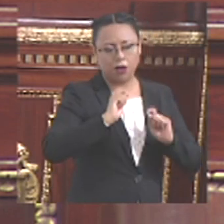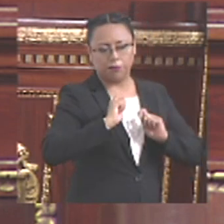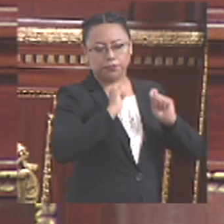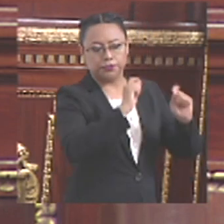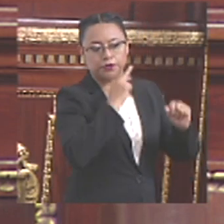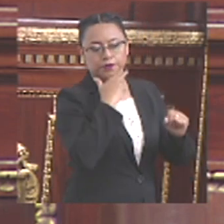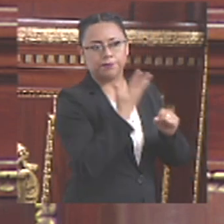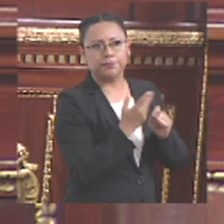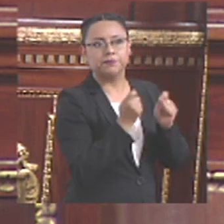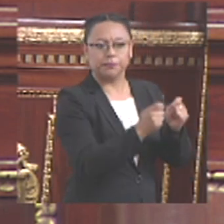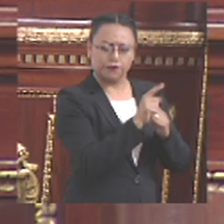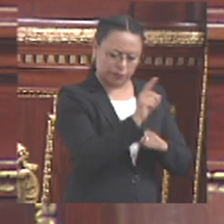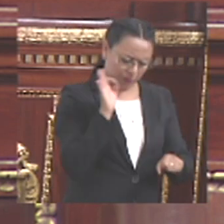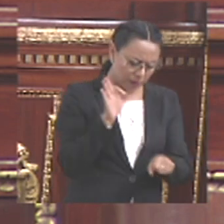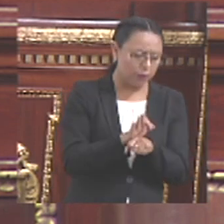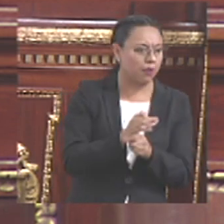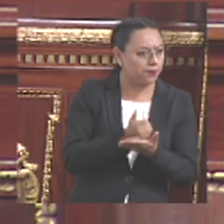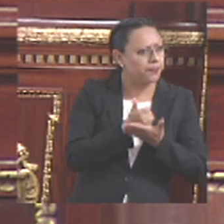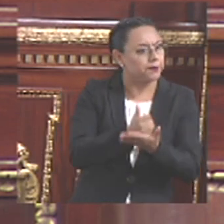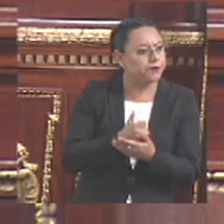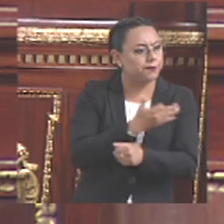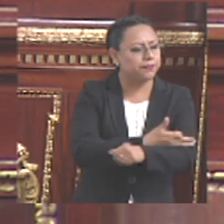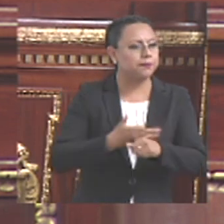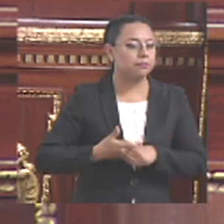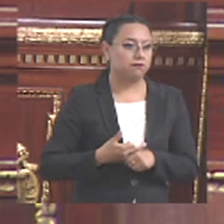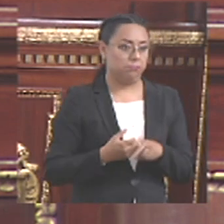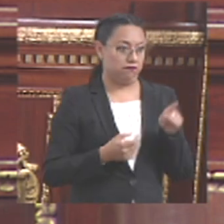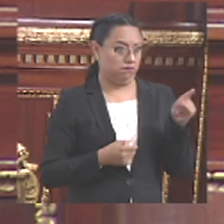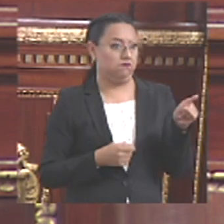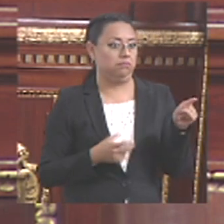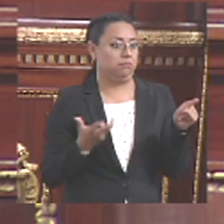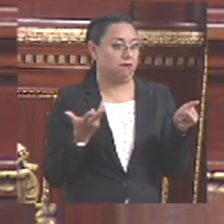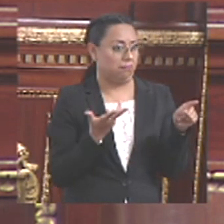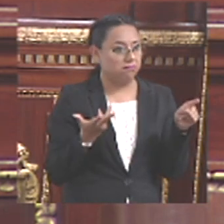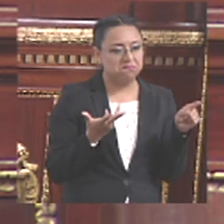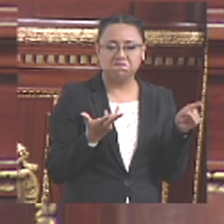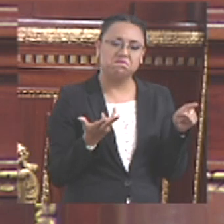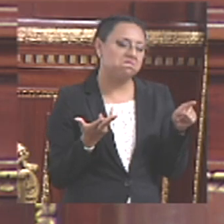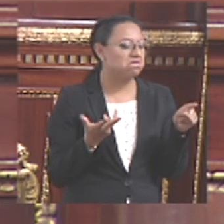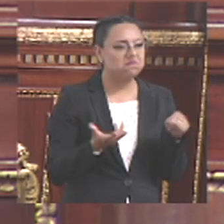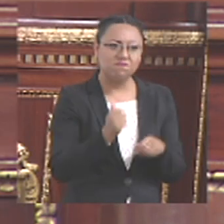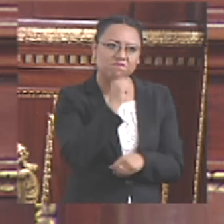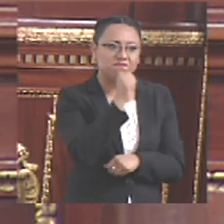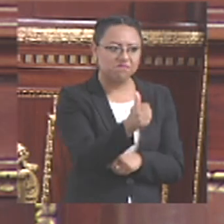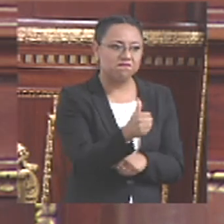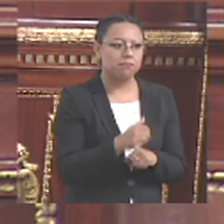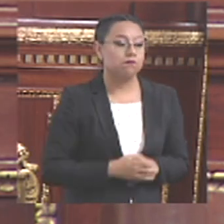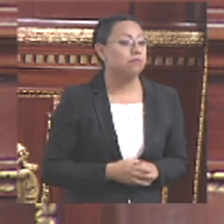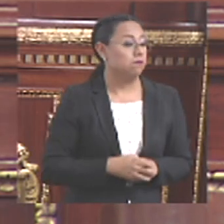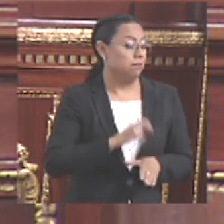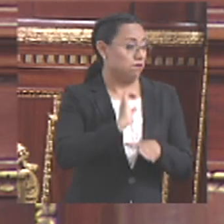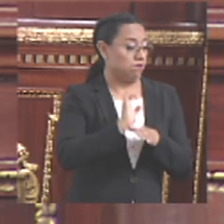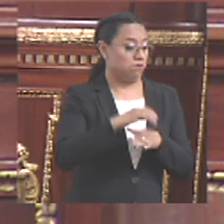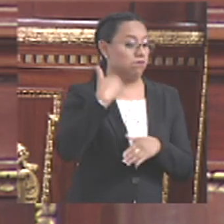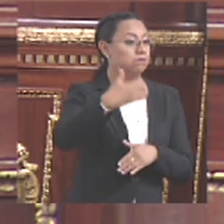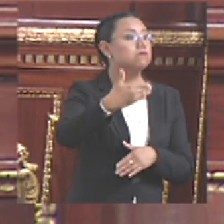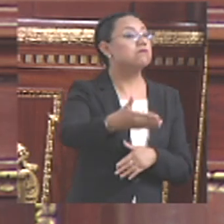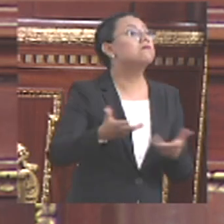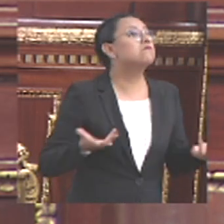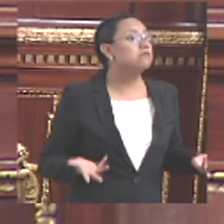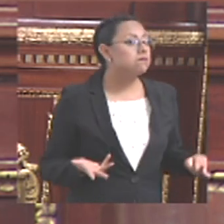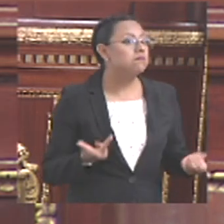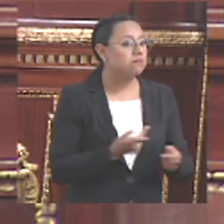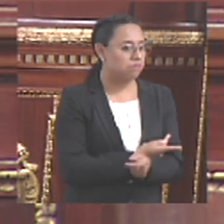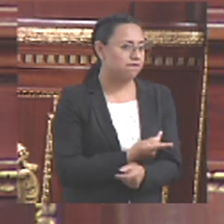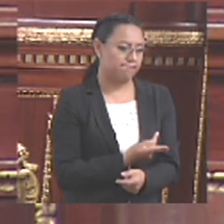y simplemente no lo hizo. Y eso, por supuesto, debe de tener condiciones de